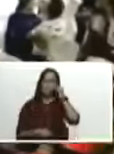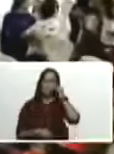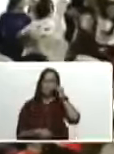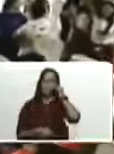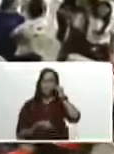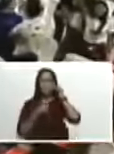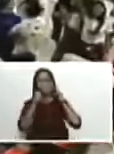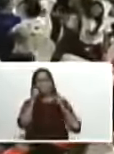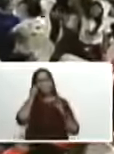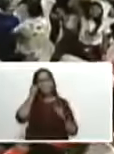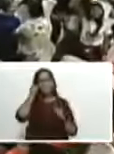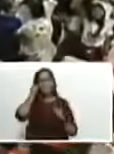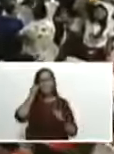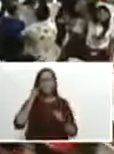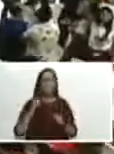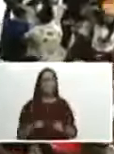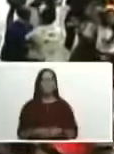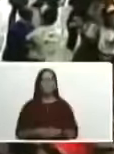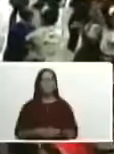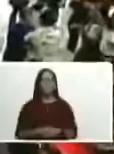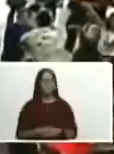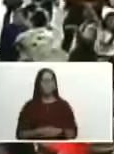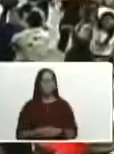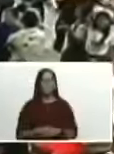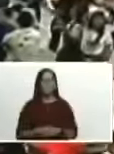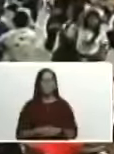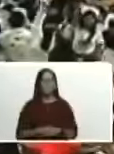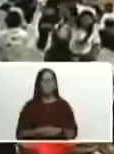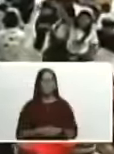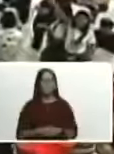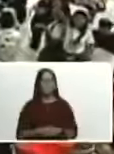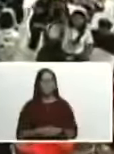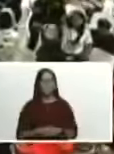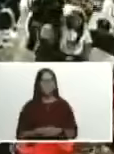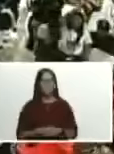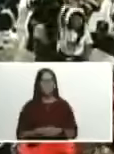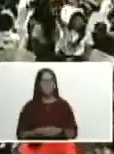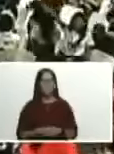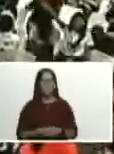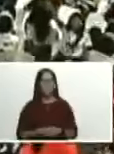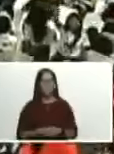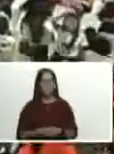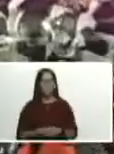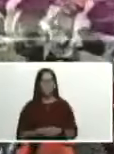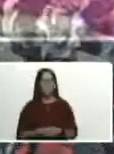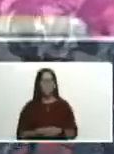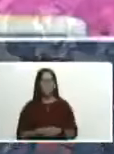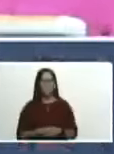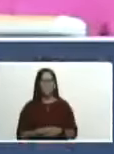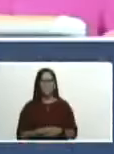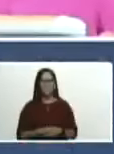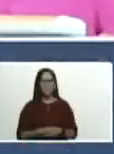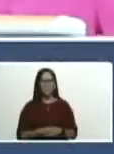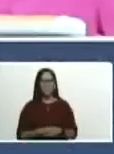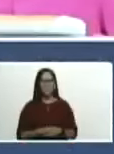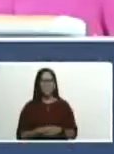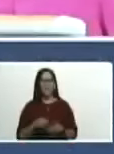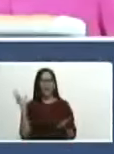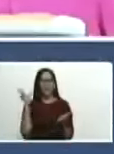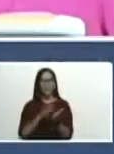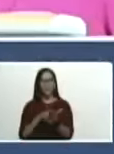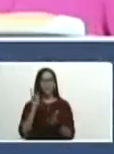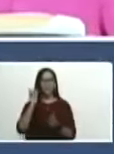Vamos a hacer los próximos anuncios, Delcy. Ok, presidente, vamos, pues. Cayendo y corriendo. Usted está aprobado